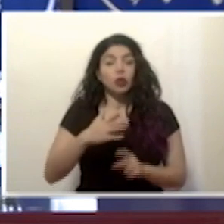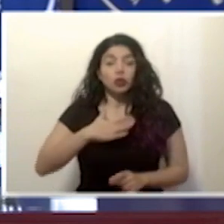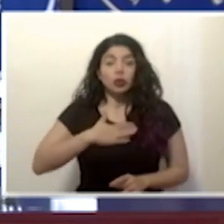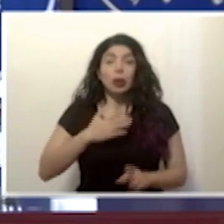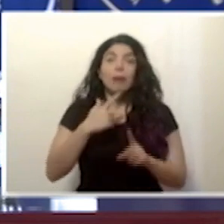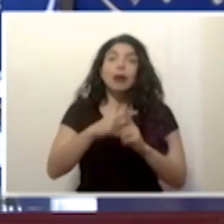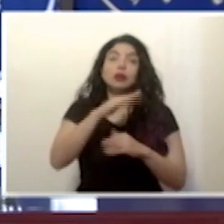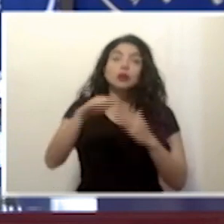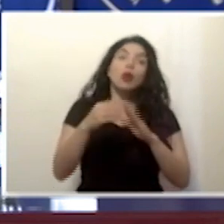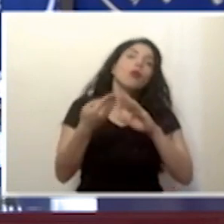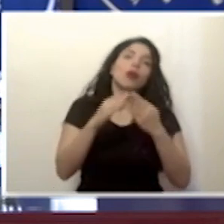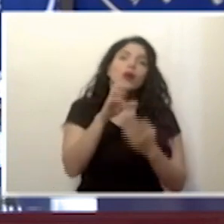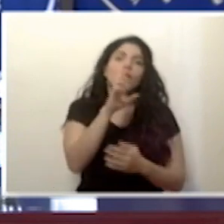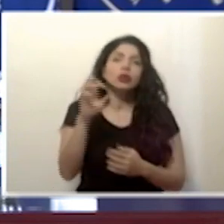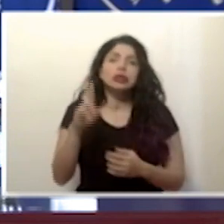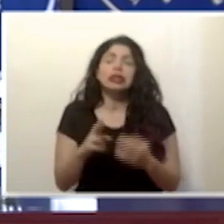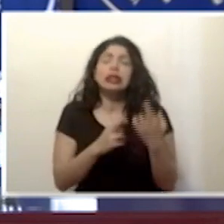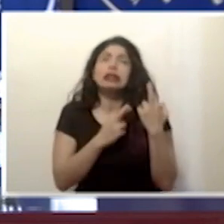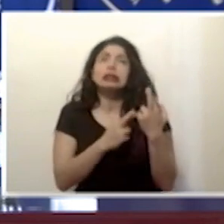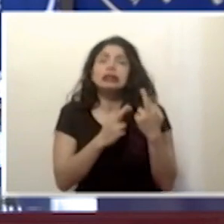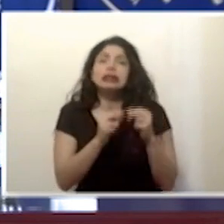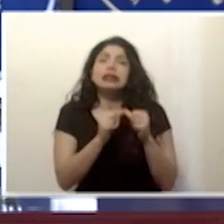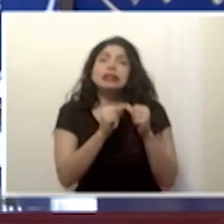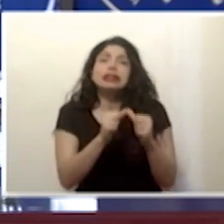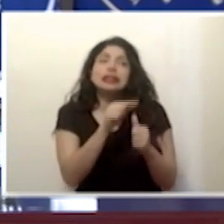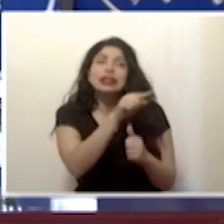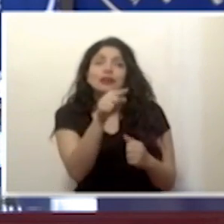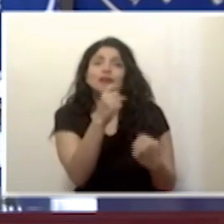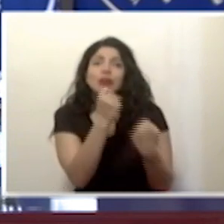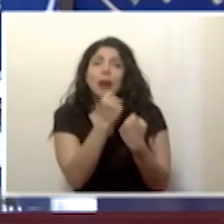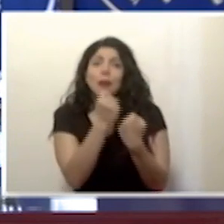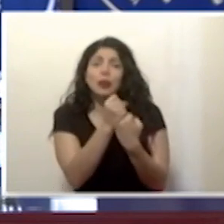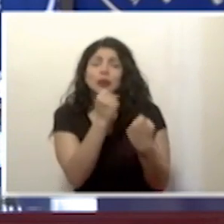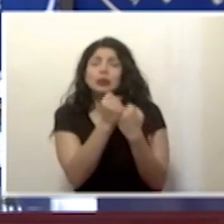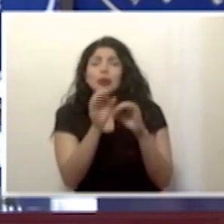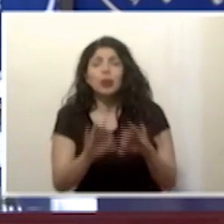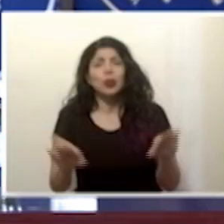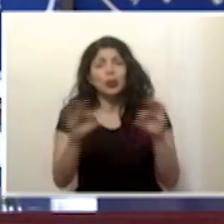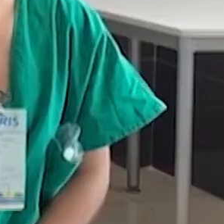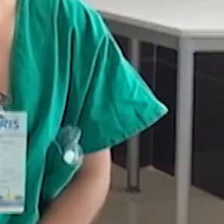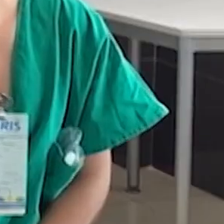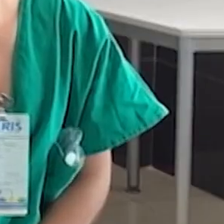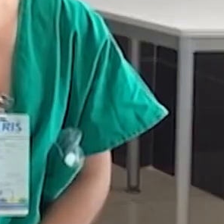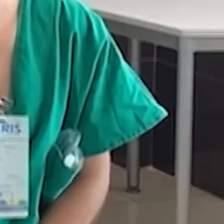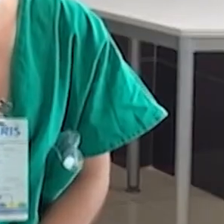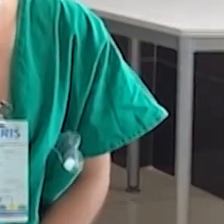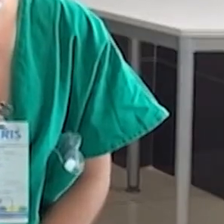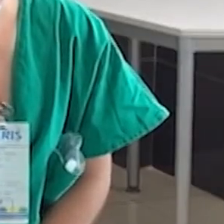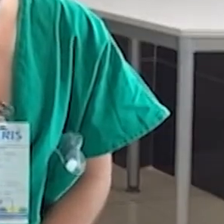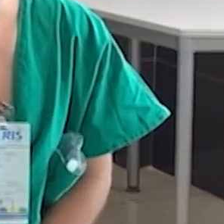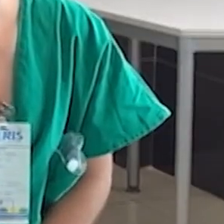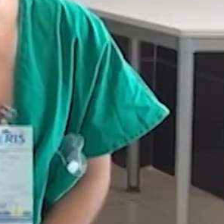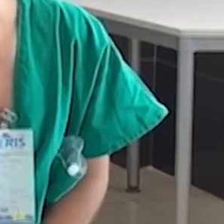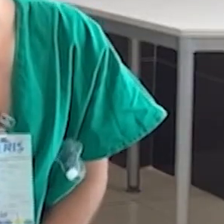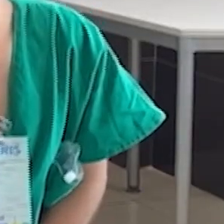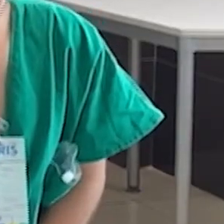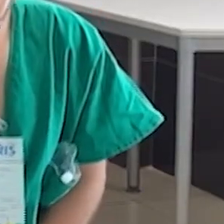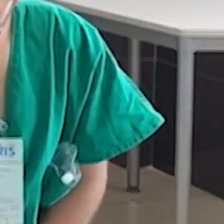Rica esperamos seguir contando con ese apoyo que es tan importante en estos momentos. De los